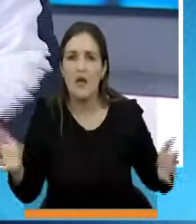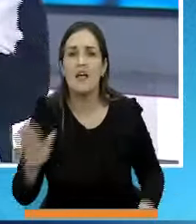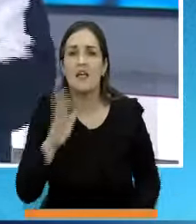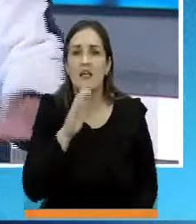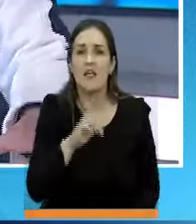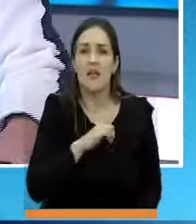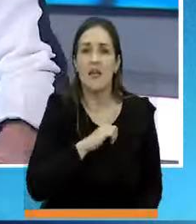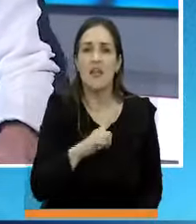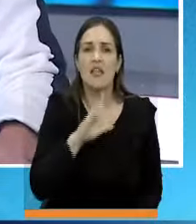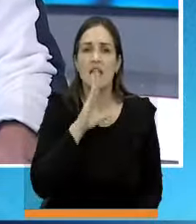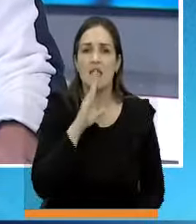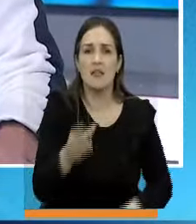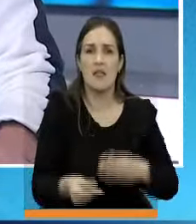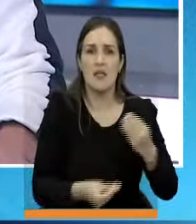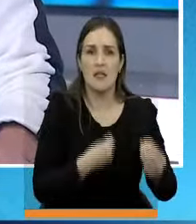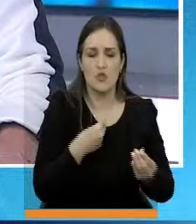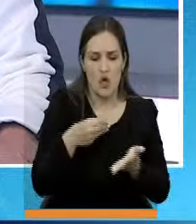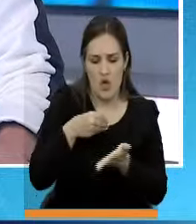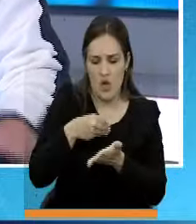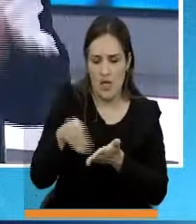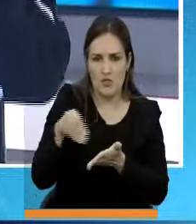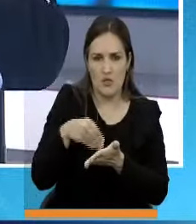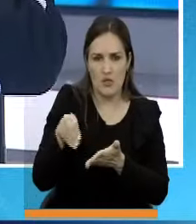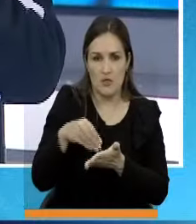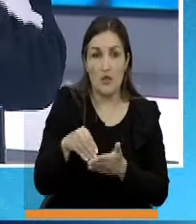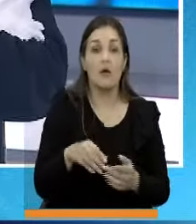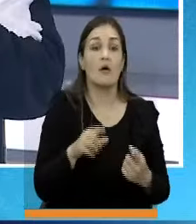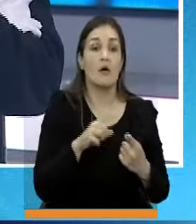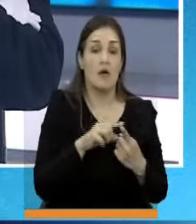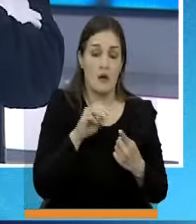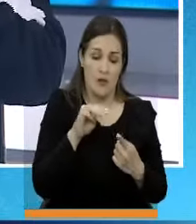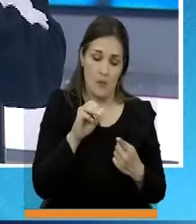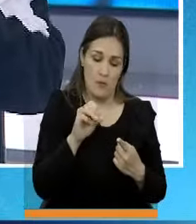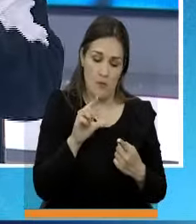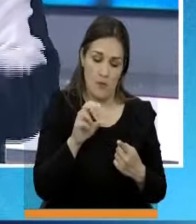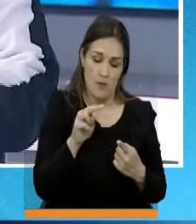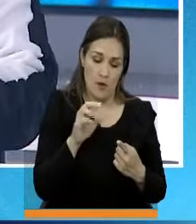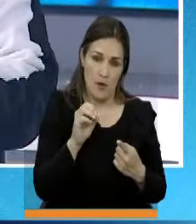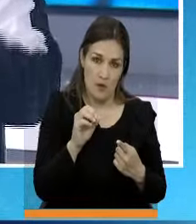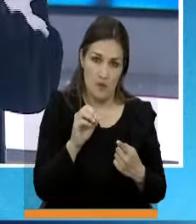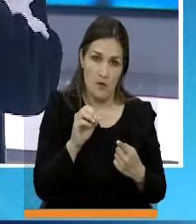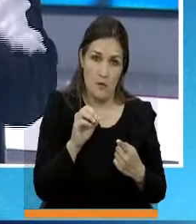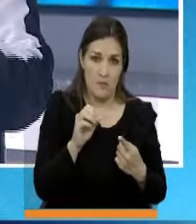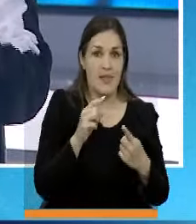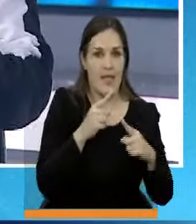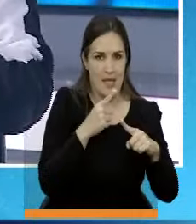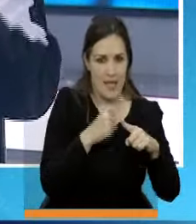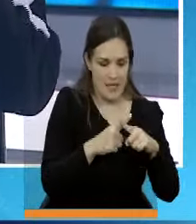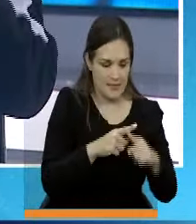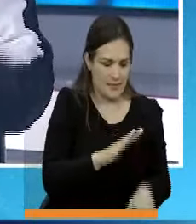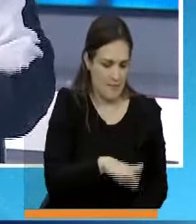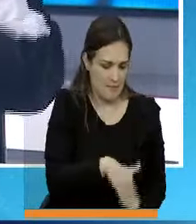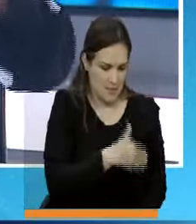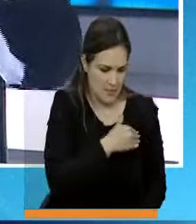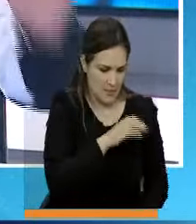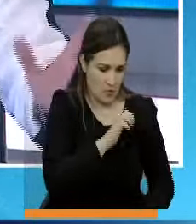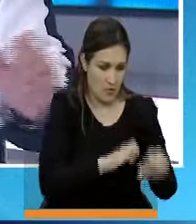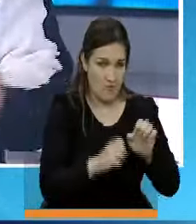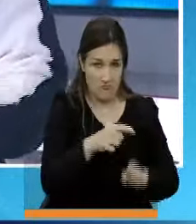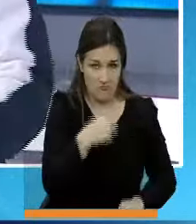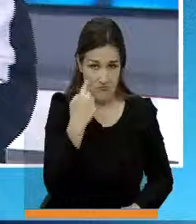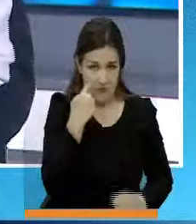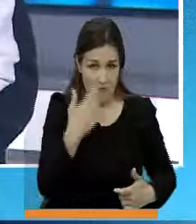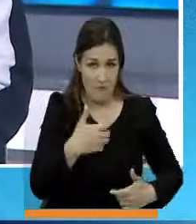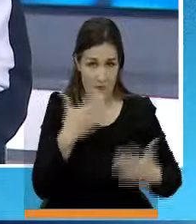lideraban? Incluyendo los gastos reservados. Entonces, Molano, el general Vargas. El exministro Diego Molano, muy reconocido por